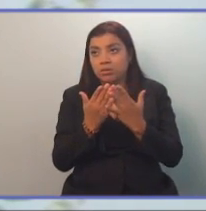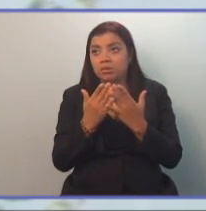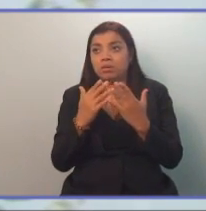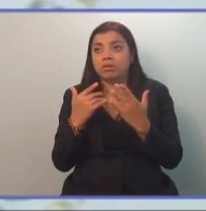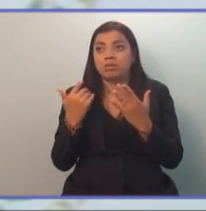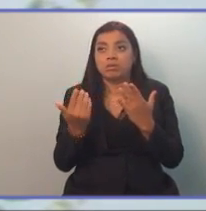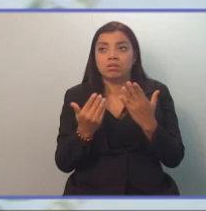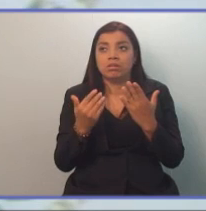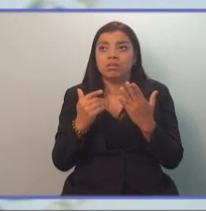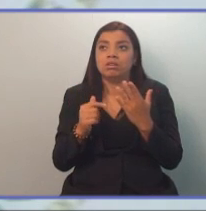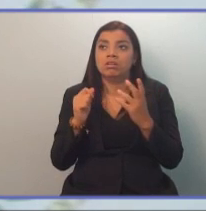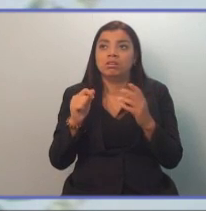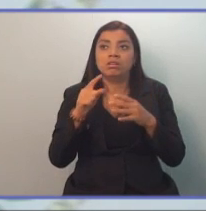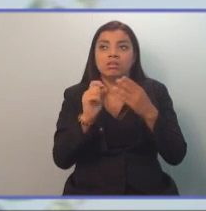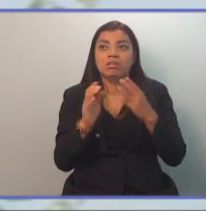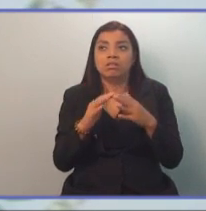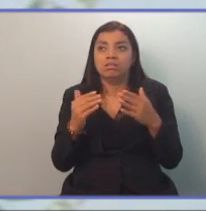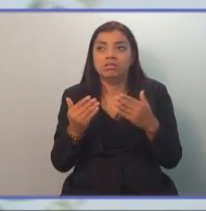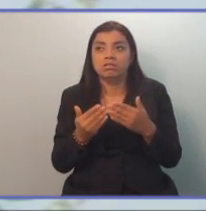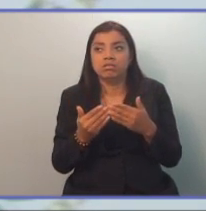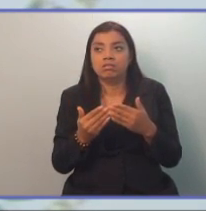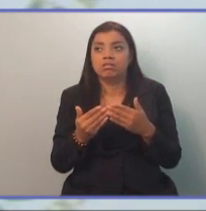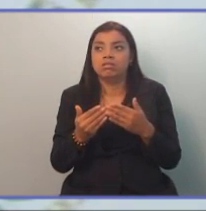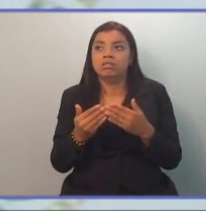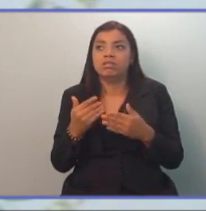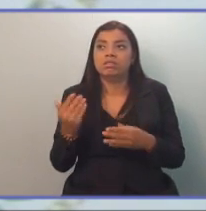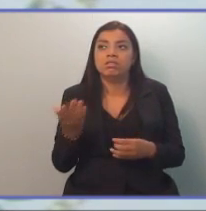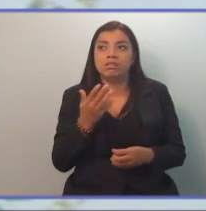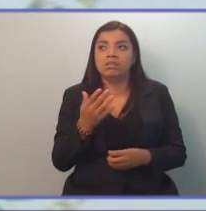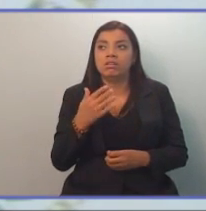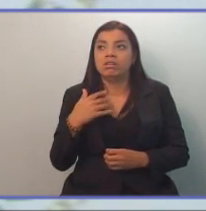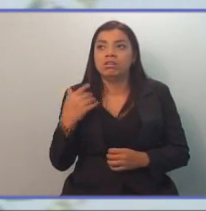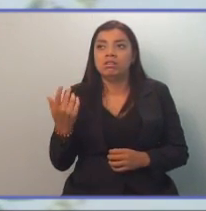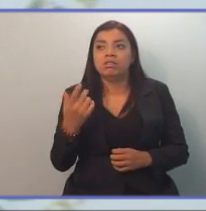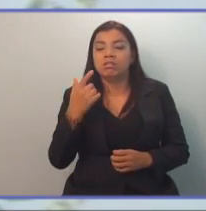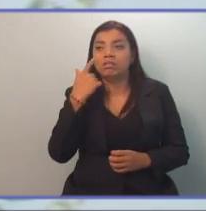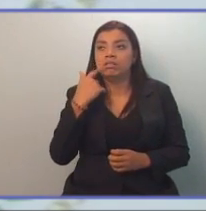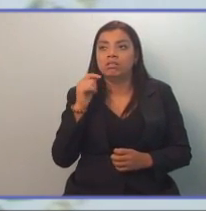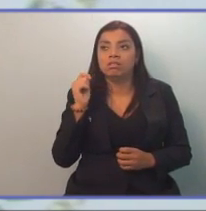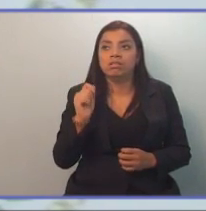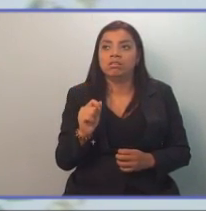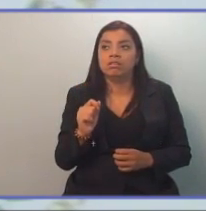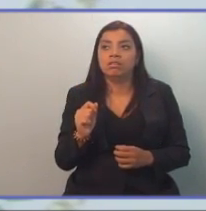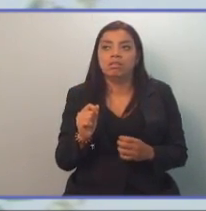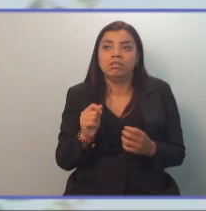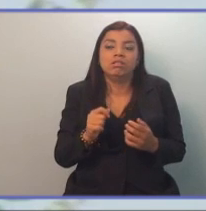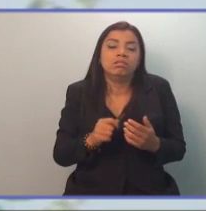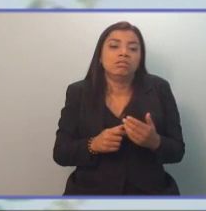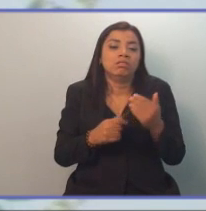recordemos que es preconstitucional, y entonces lo que ocurre es que se